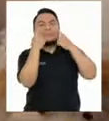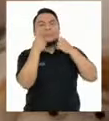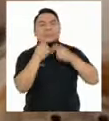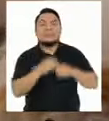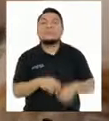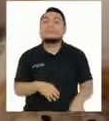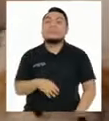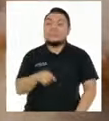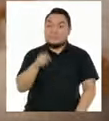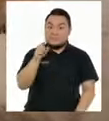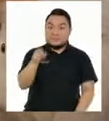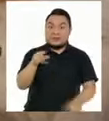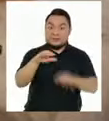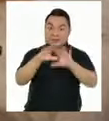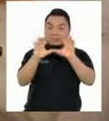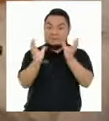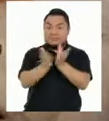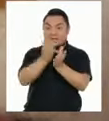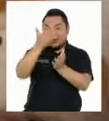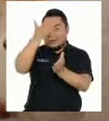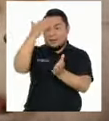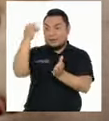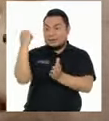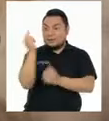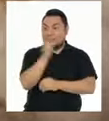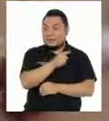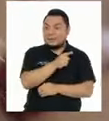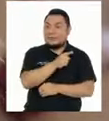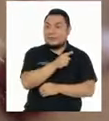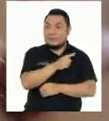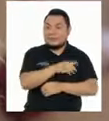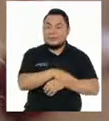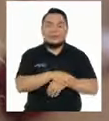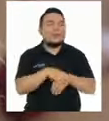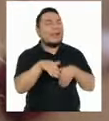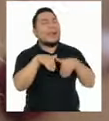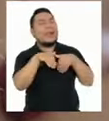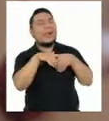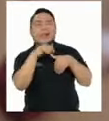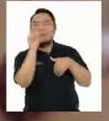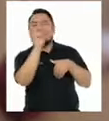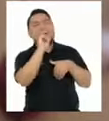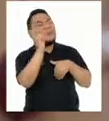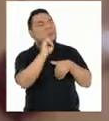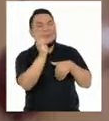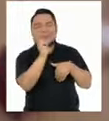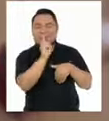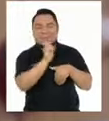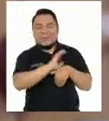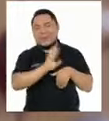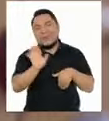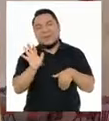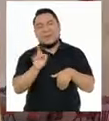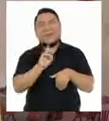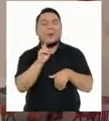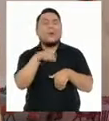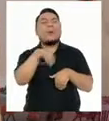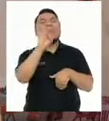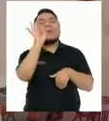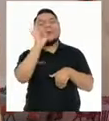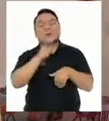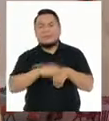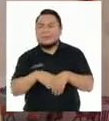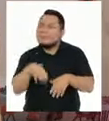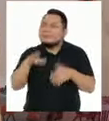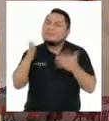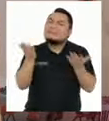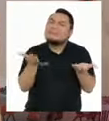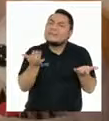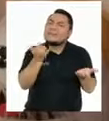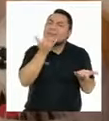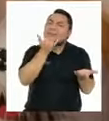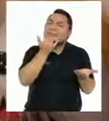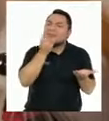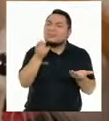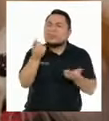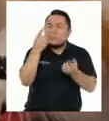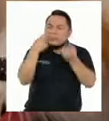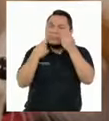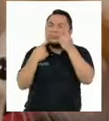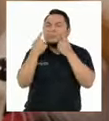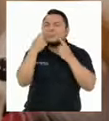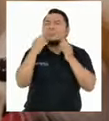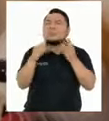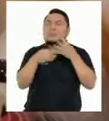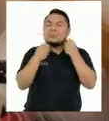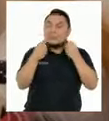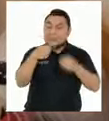¿Dejaste tu pelota olvidada? No, tampoco, no. Entonces, ¿por qué estás así si